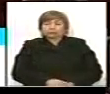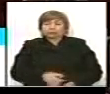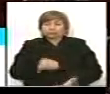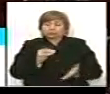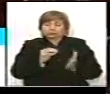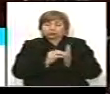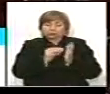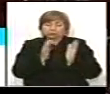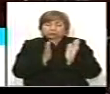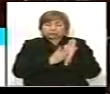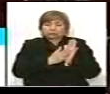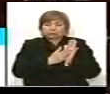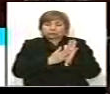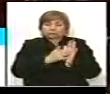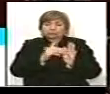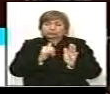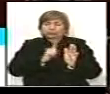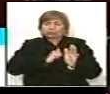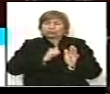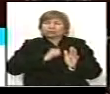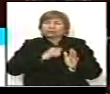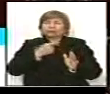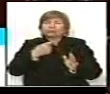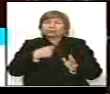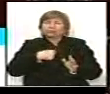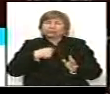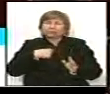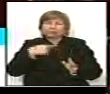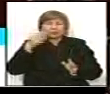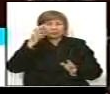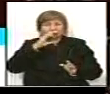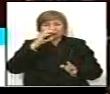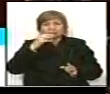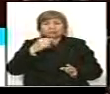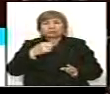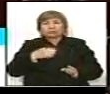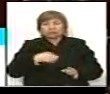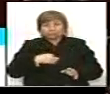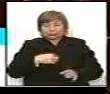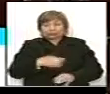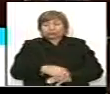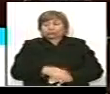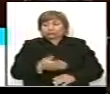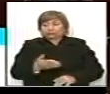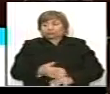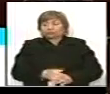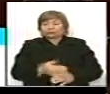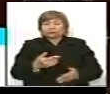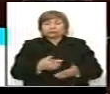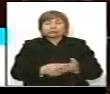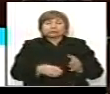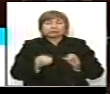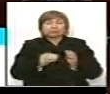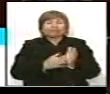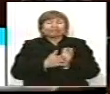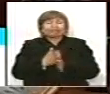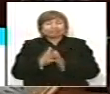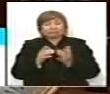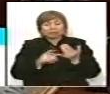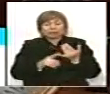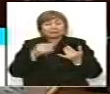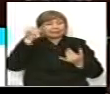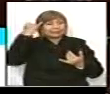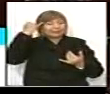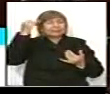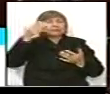Anoten sus propios deseos. Traten de encontrarlos. ¿Ya? ¿Y qué podría ser?